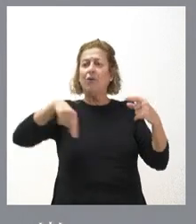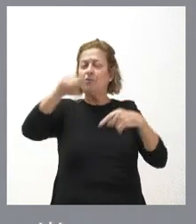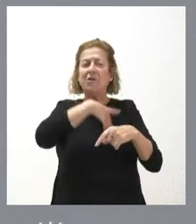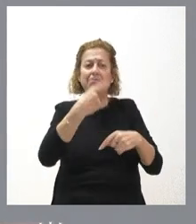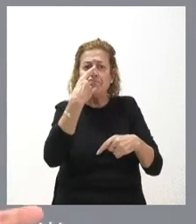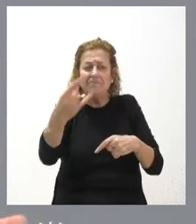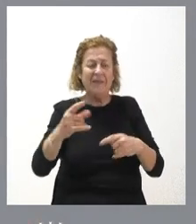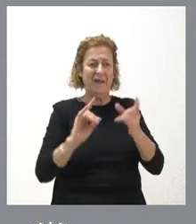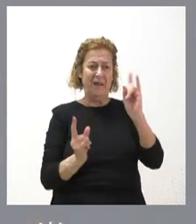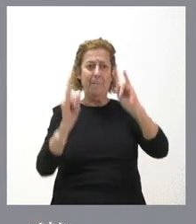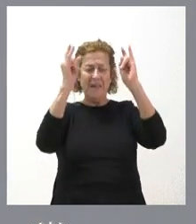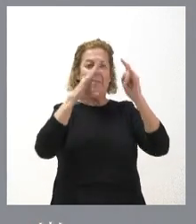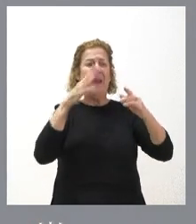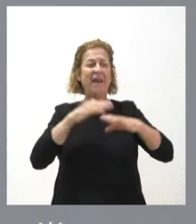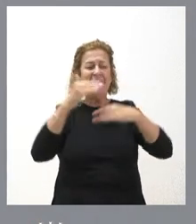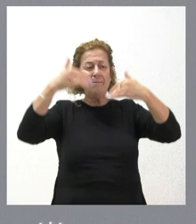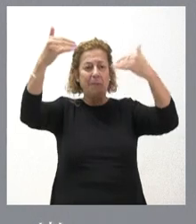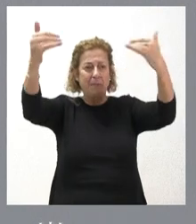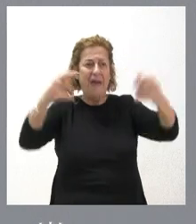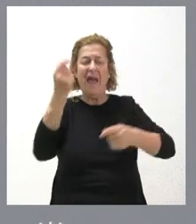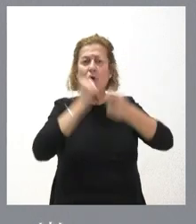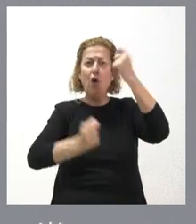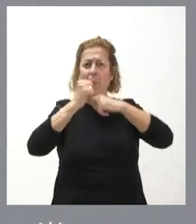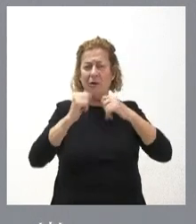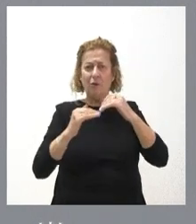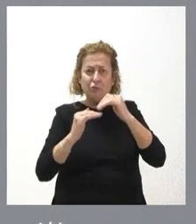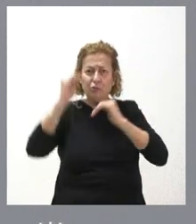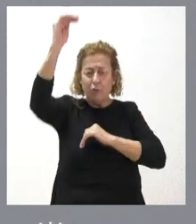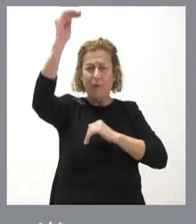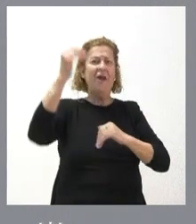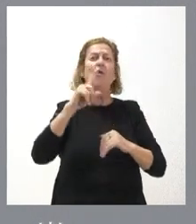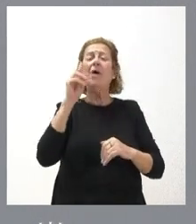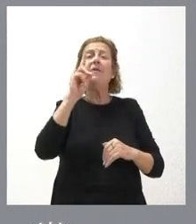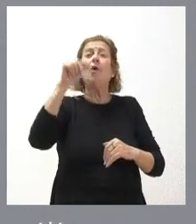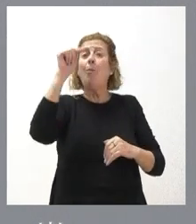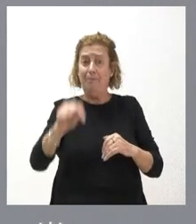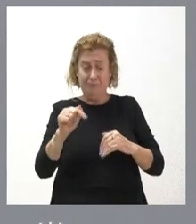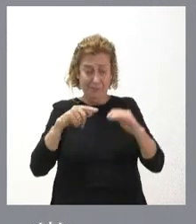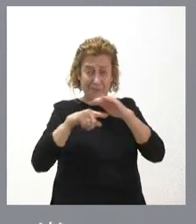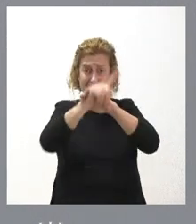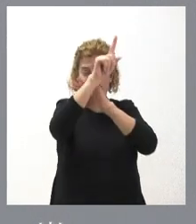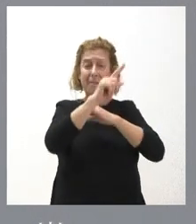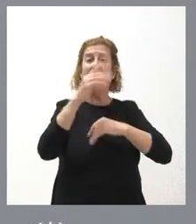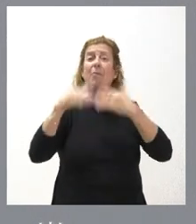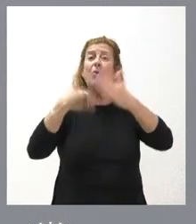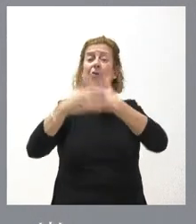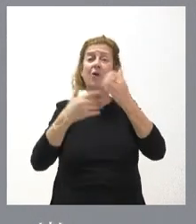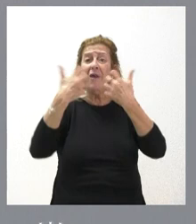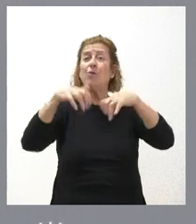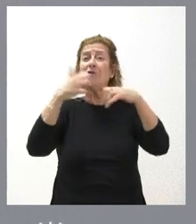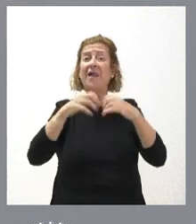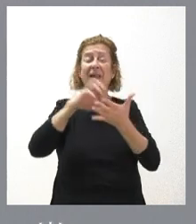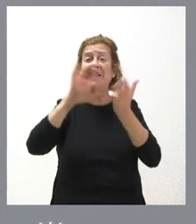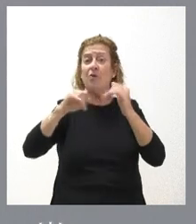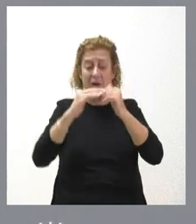empresariales para el crecimiento económico hoy lo hemos visto no es casual el índice de producción industrial de Castilla y león está creciendo en ritmo seis